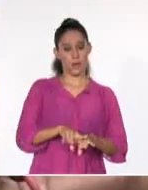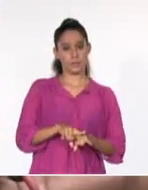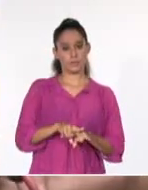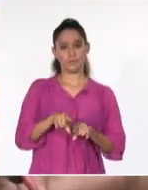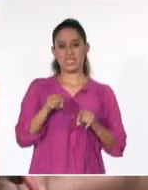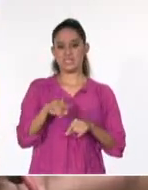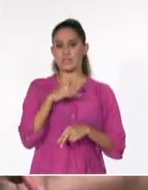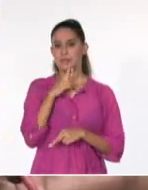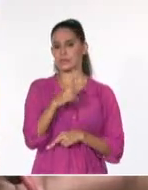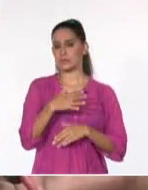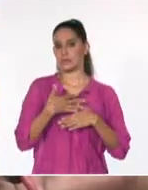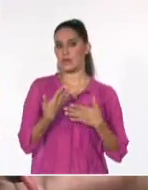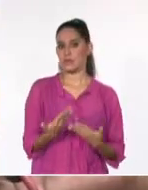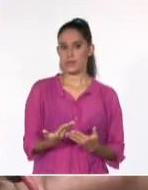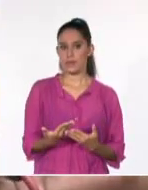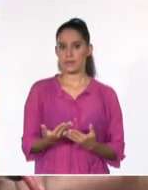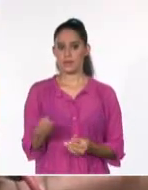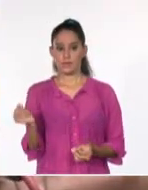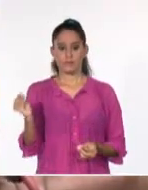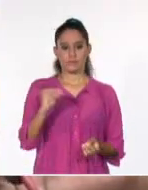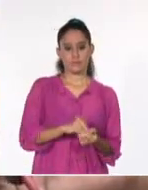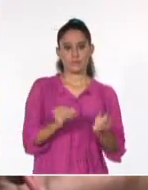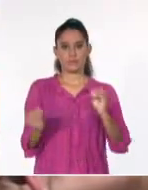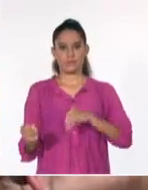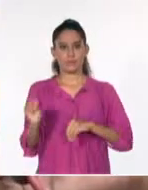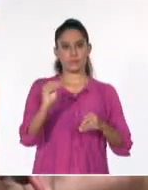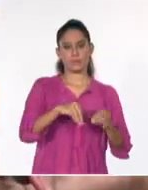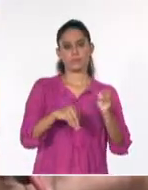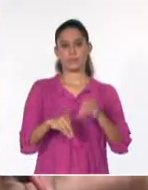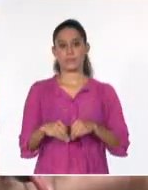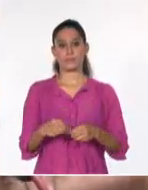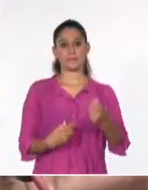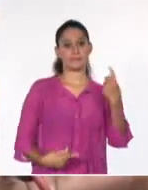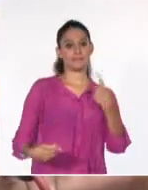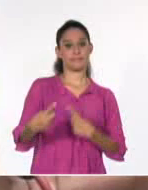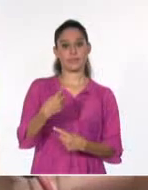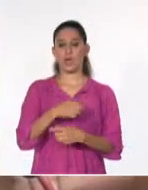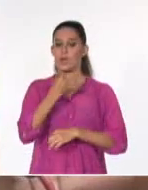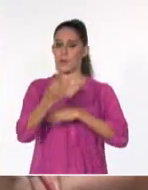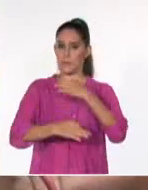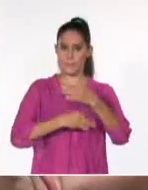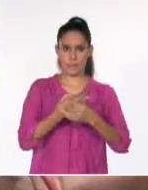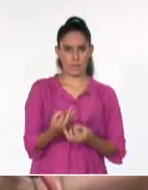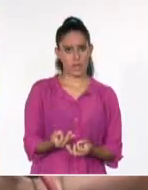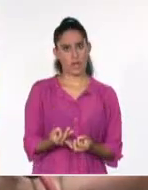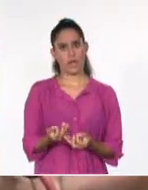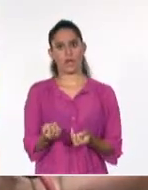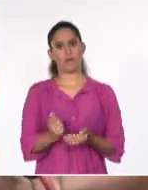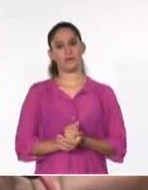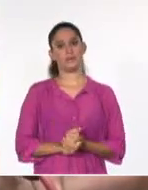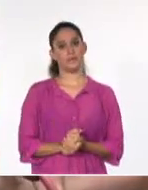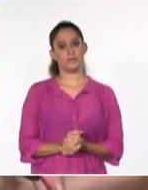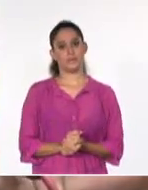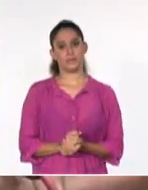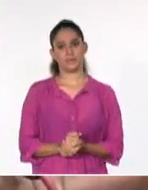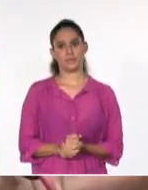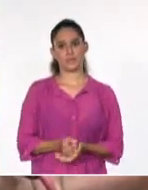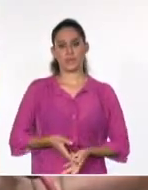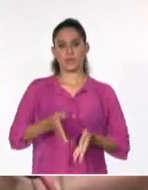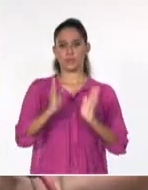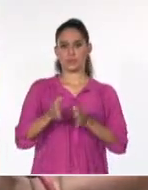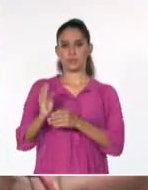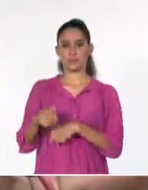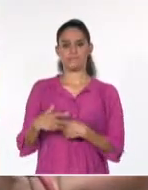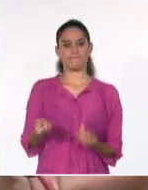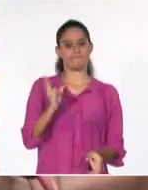de las incorporaciones que hemos explicado, las dos unidades de RNT, el emplazamiento de Mariel y MOA, y en el gas como elemento